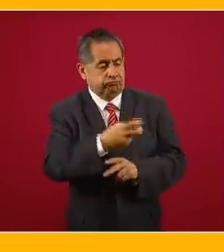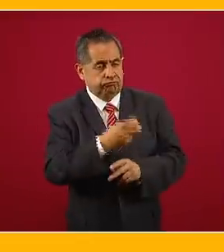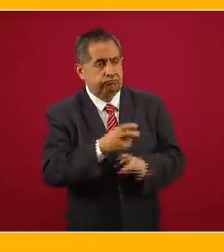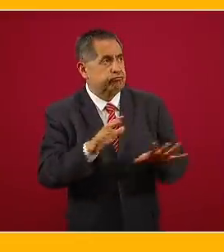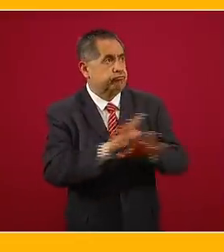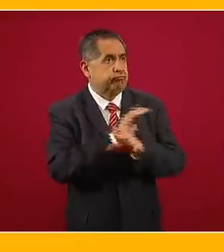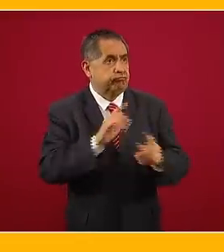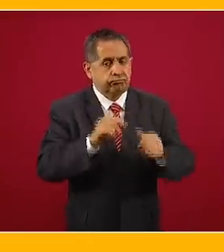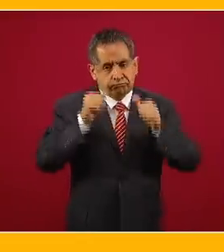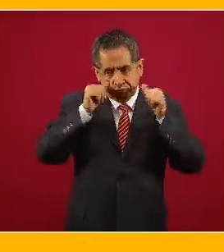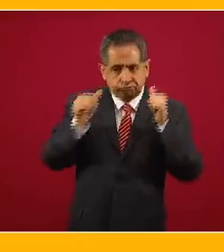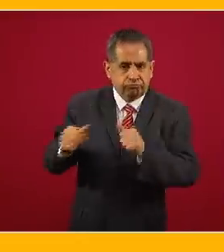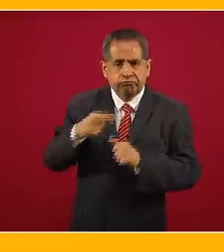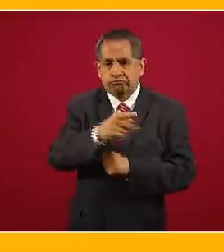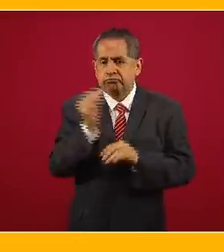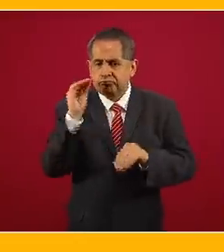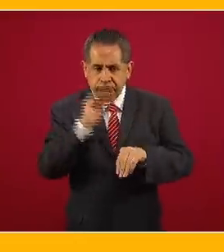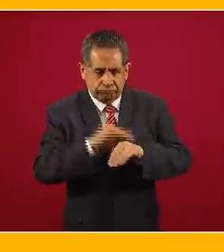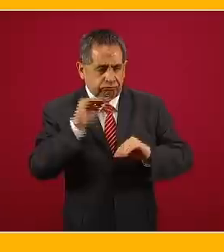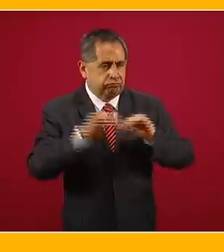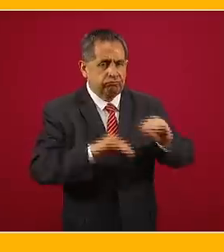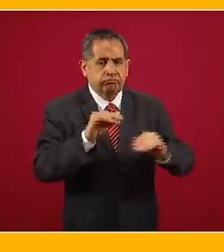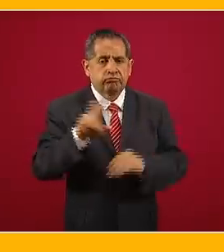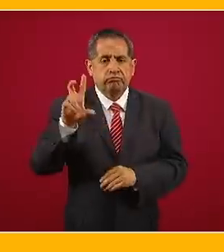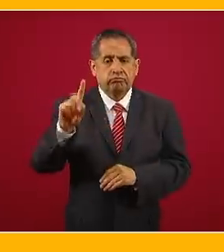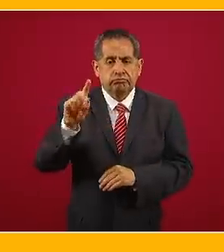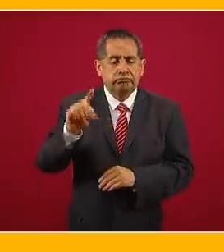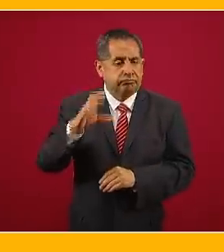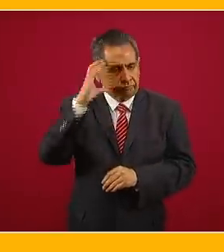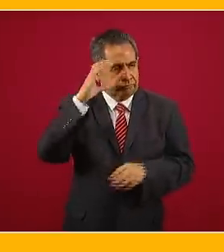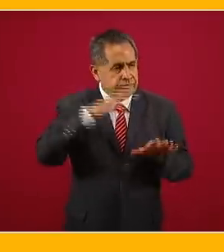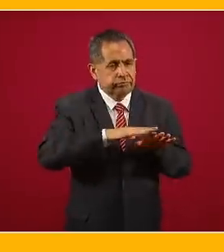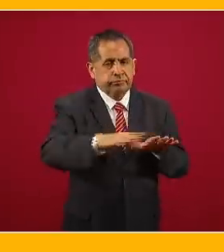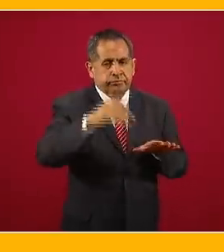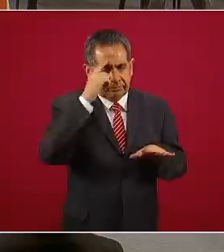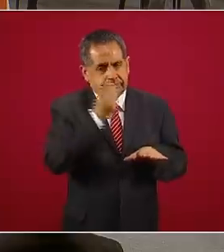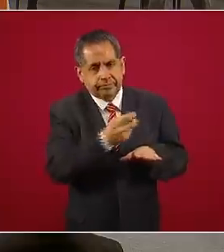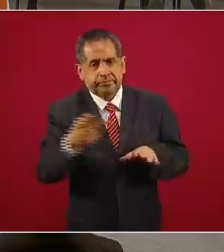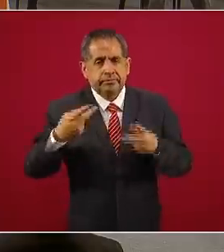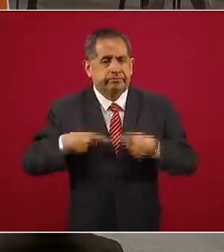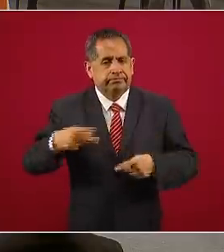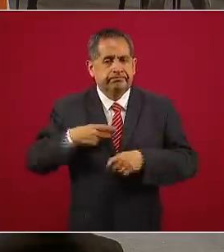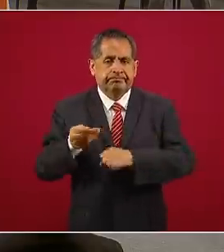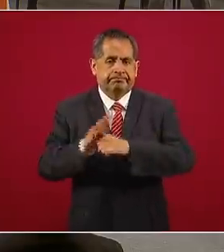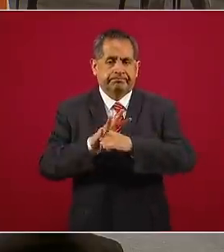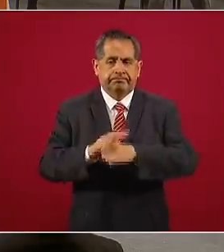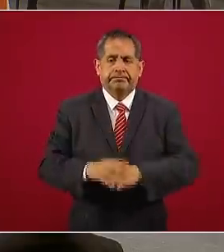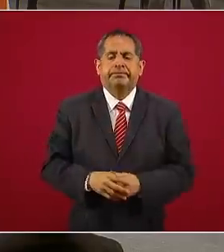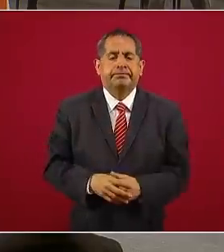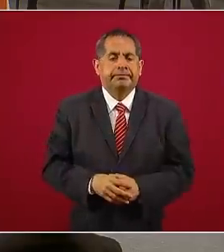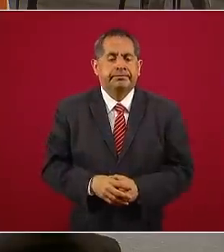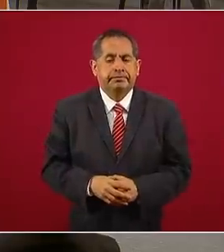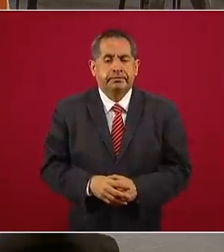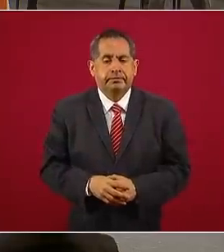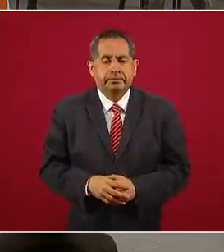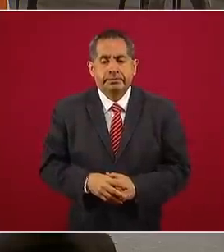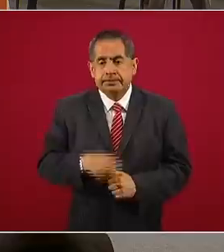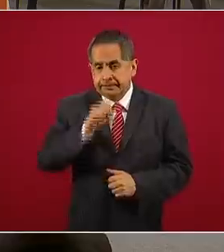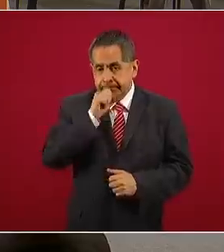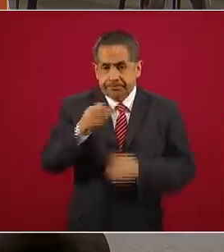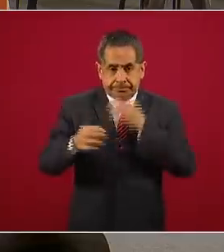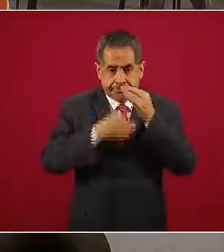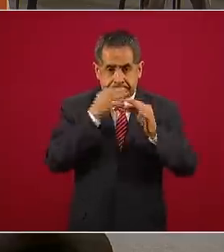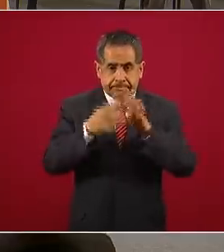de atención se colocaron 30 camas para pacientes kobe por otro lado también informar